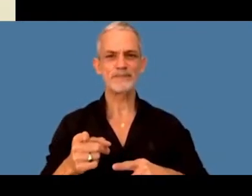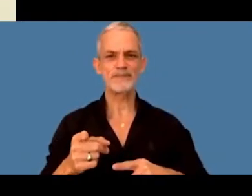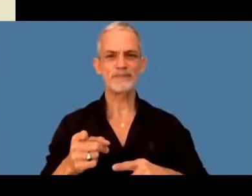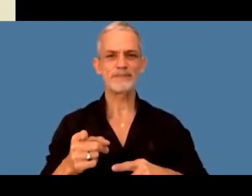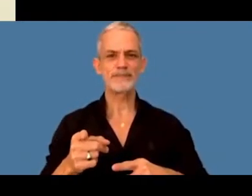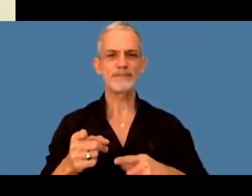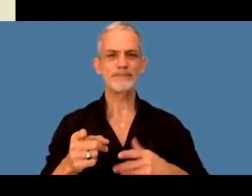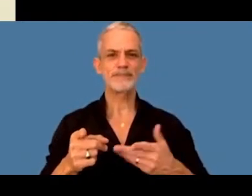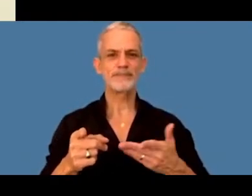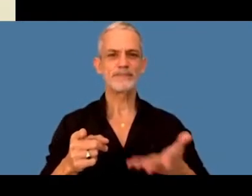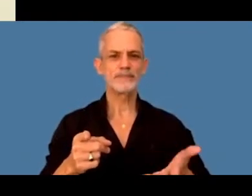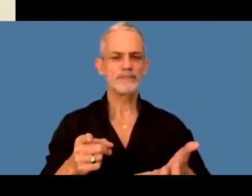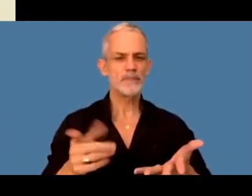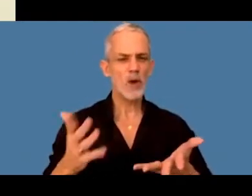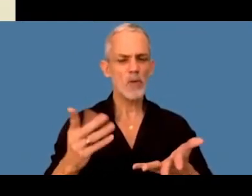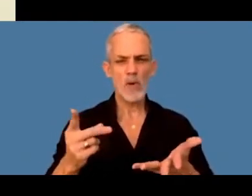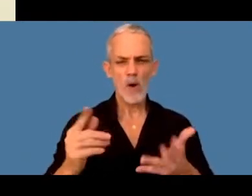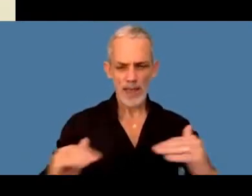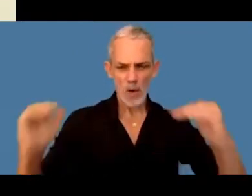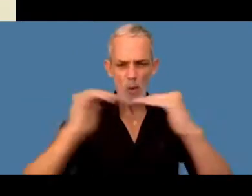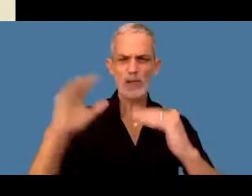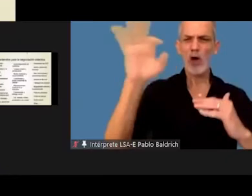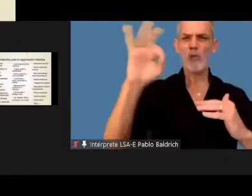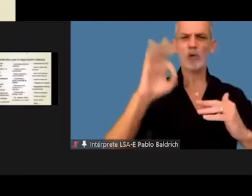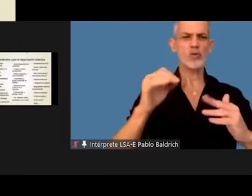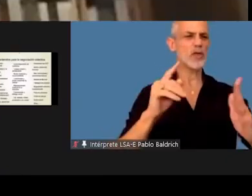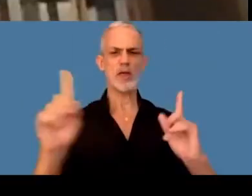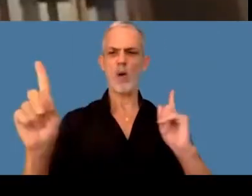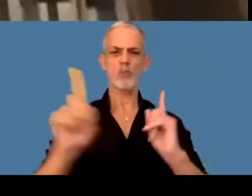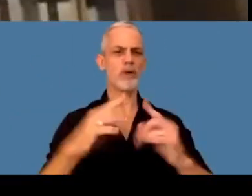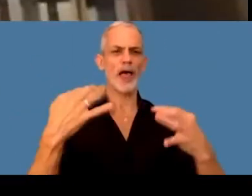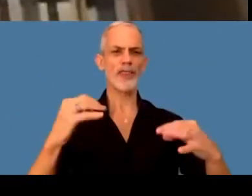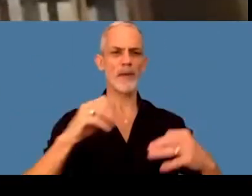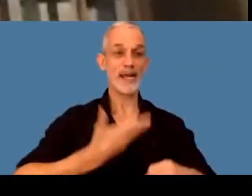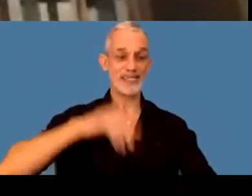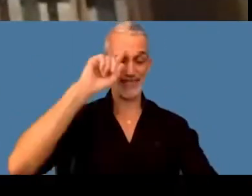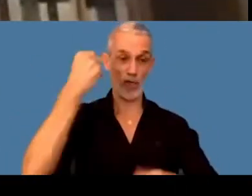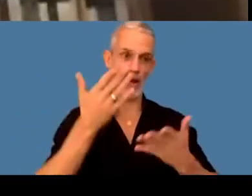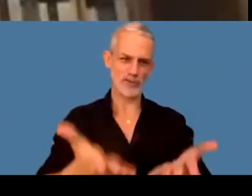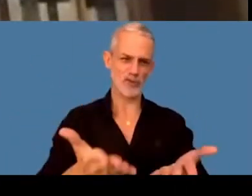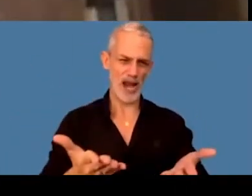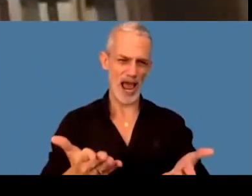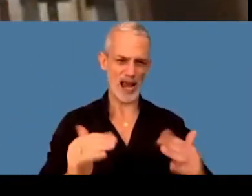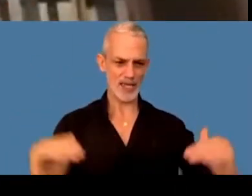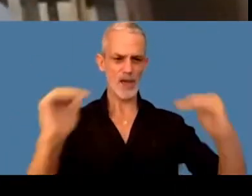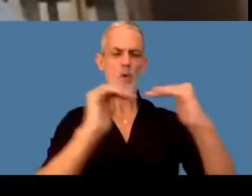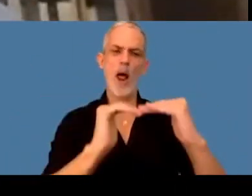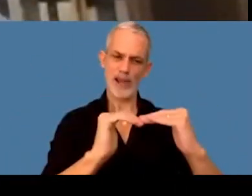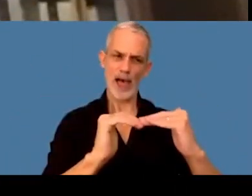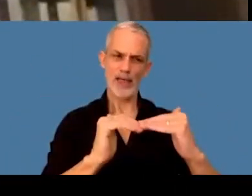algunas comisiones de igualdad de oportunidades y de trato en el Estado Nacional. Yo quería hacer